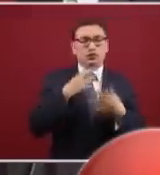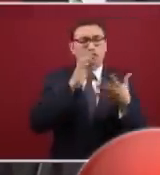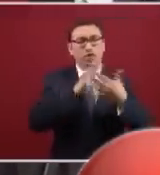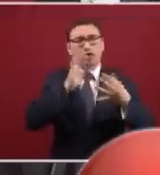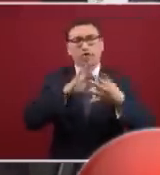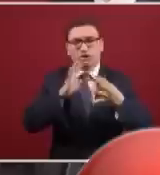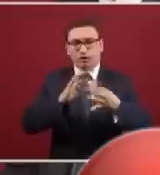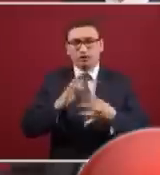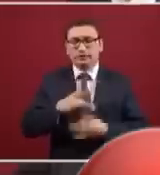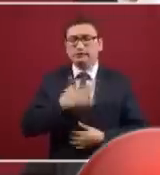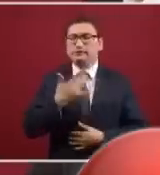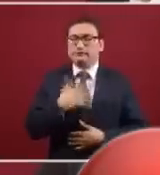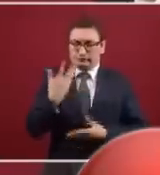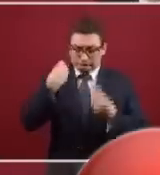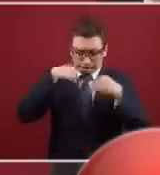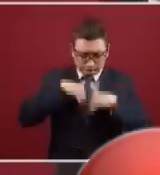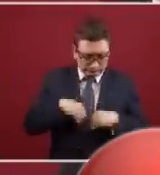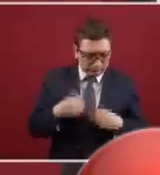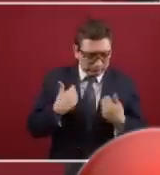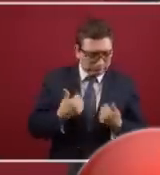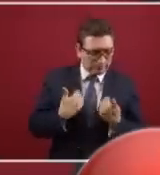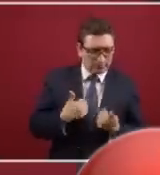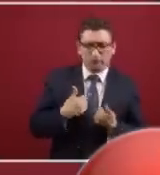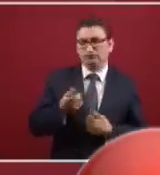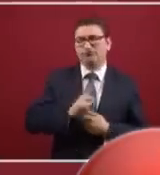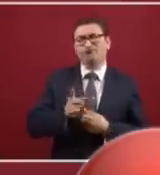internalizarlo, se niegan